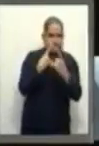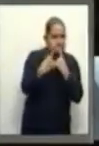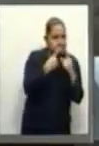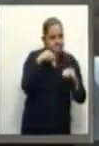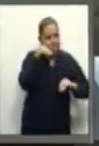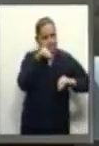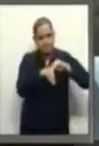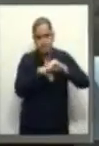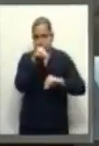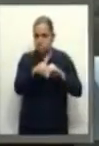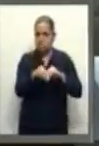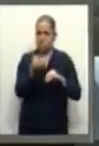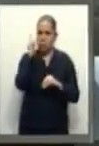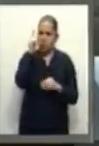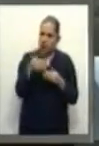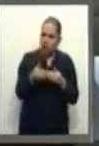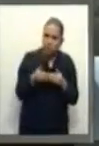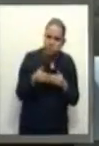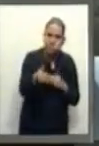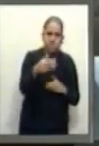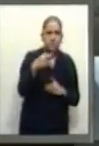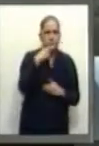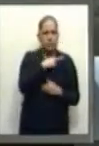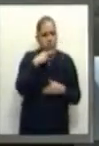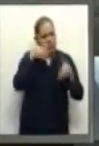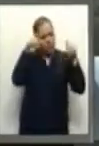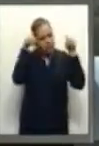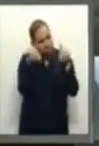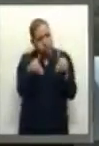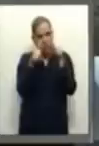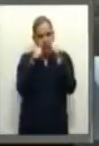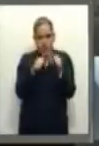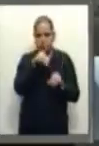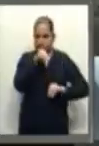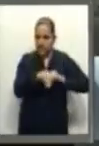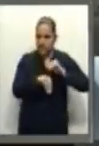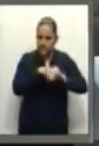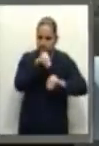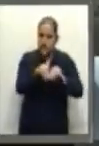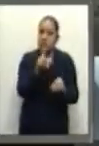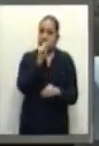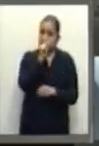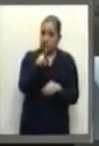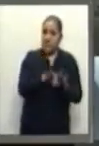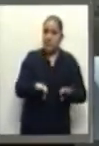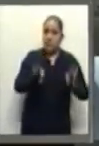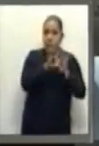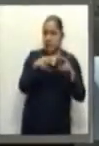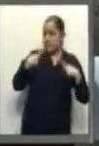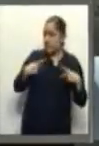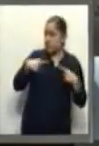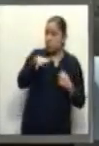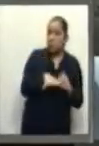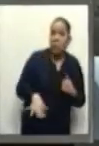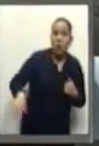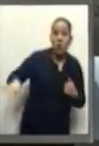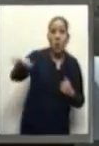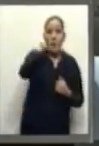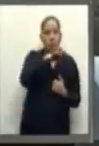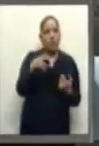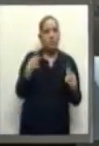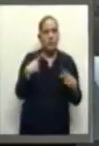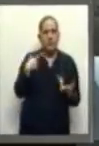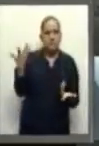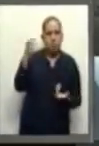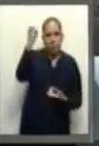prontitud necesaria y nos expresamos en favor de que se ha escuchada la sociedad en favor de que sean escuchado los